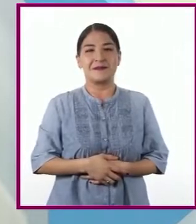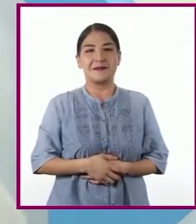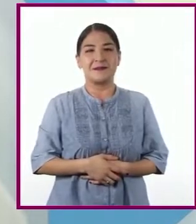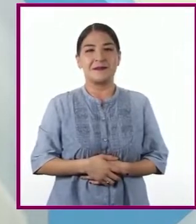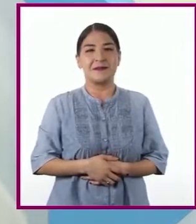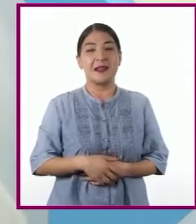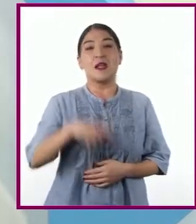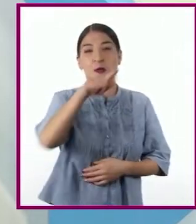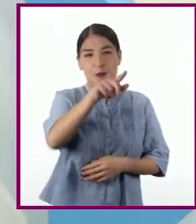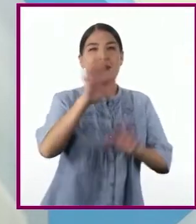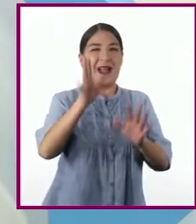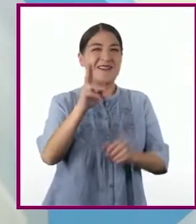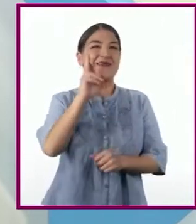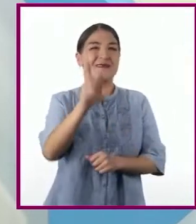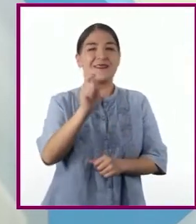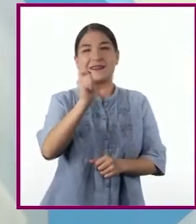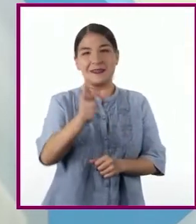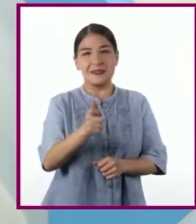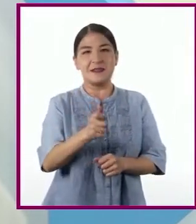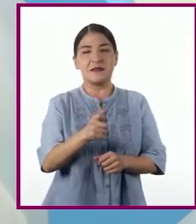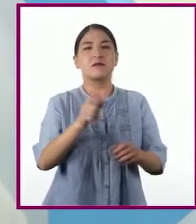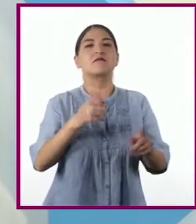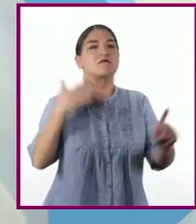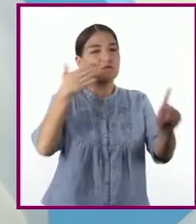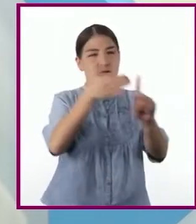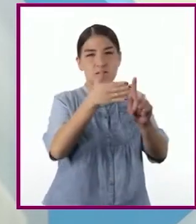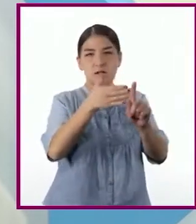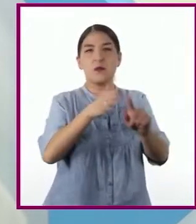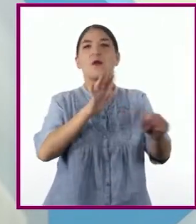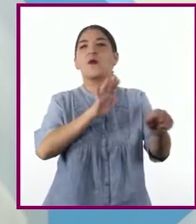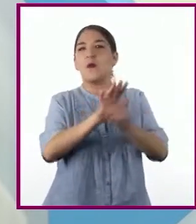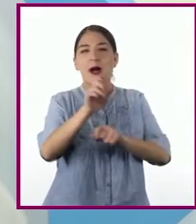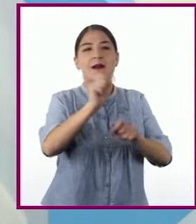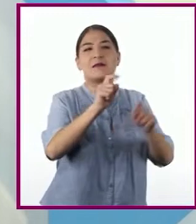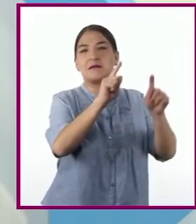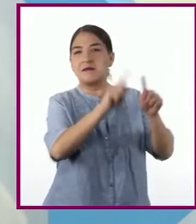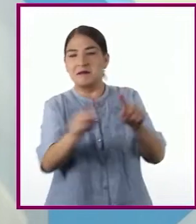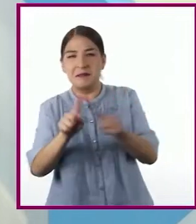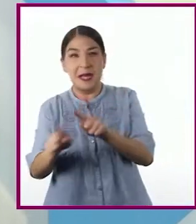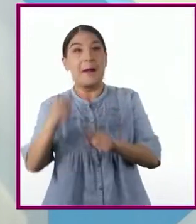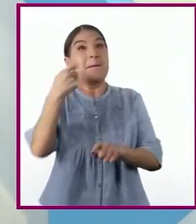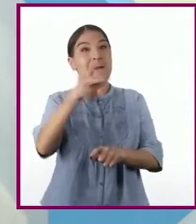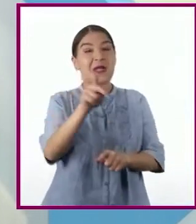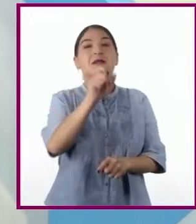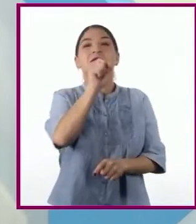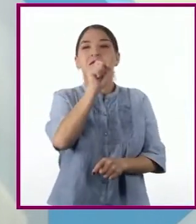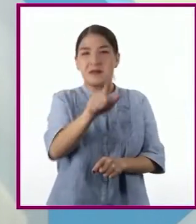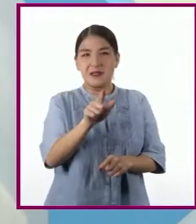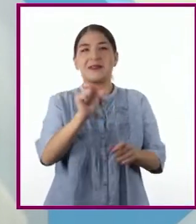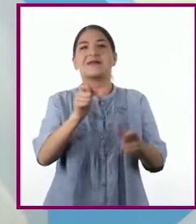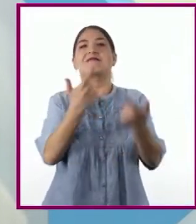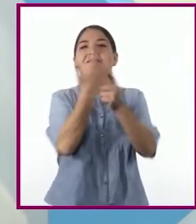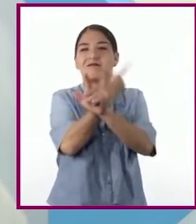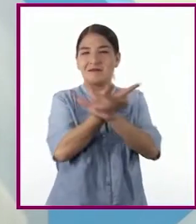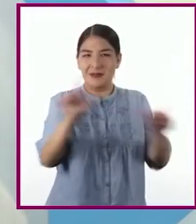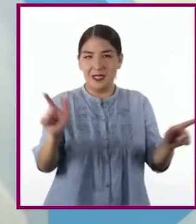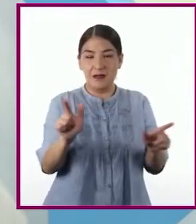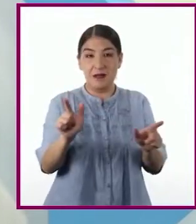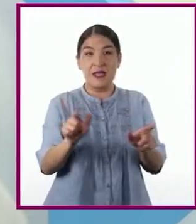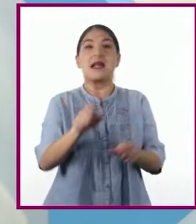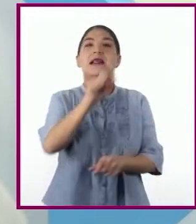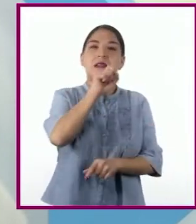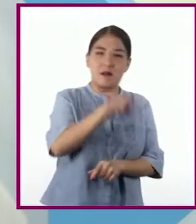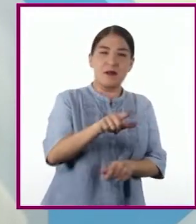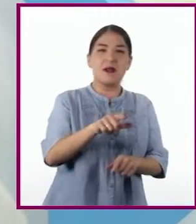Como pudieron escuchar, se centraron en aspectos diversos, pero todos ellos se relacionan con la libertad y desde